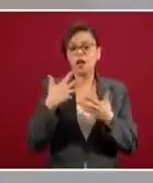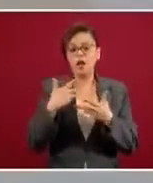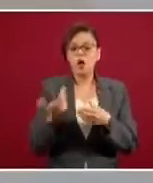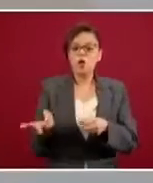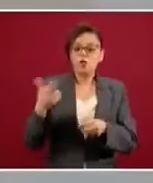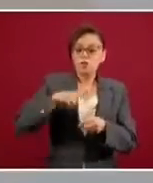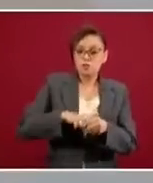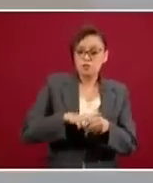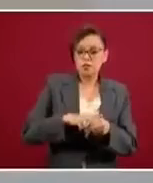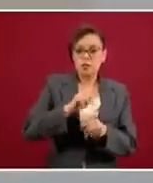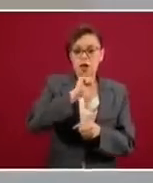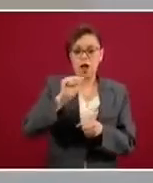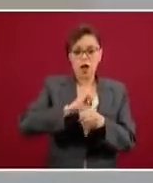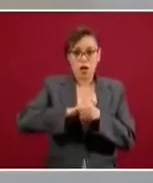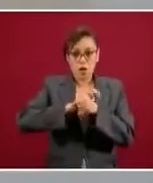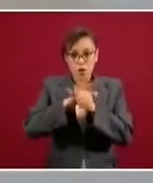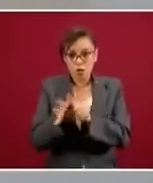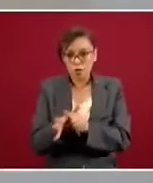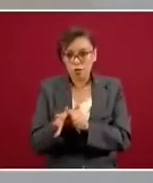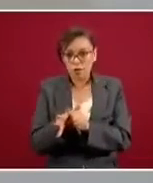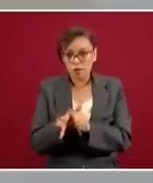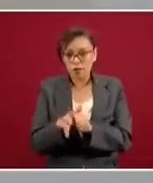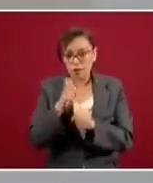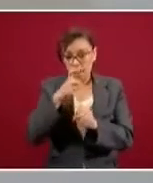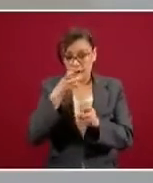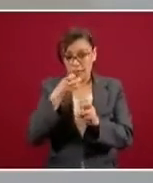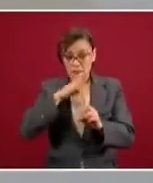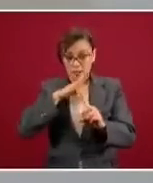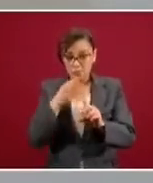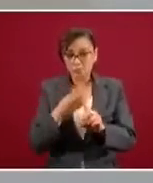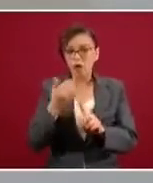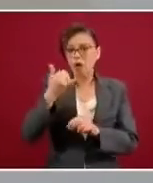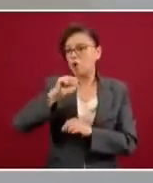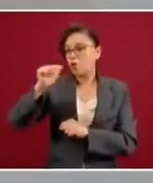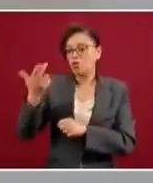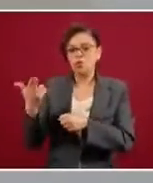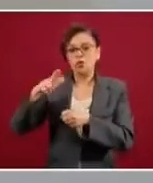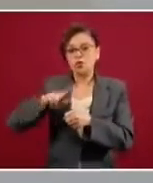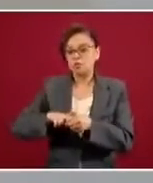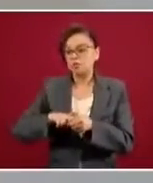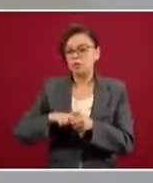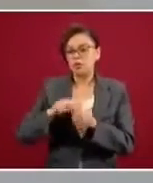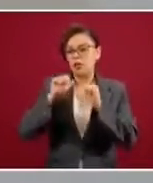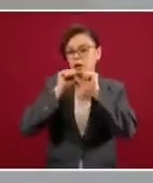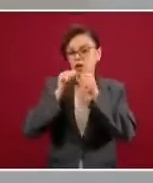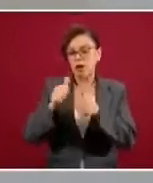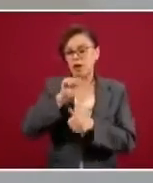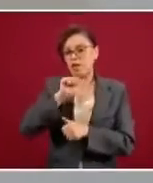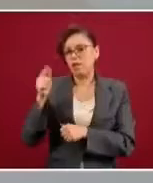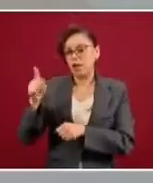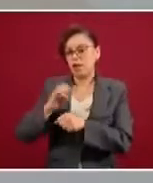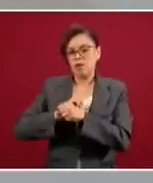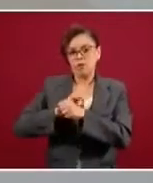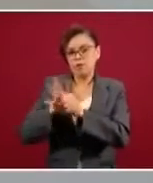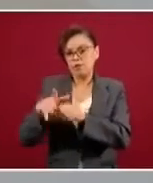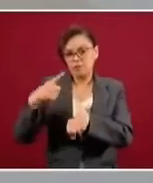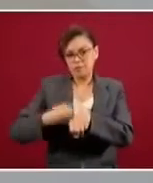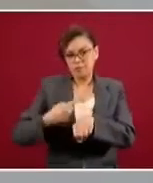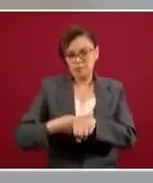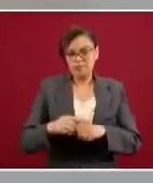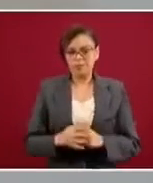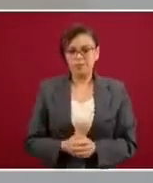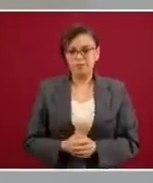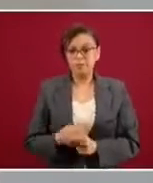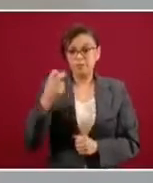no COVID. Y cada Secretaría de Salud de los estados es responsable de poner en práctica esta